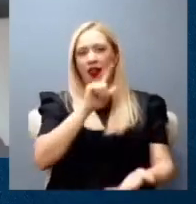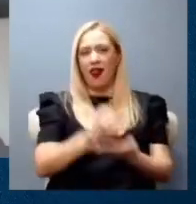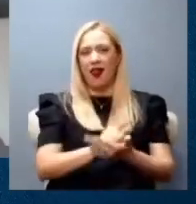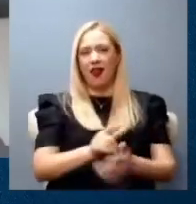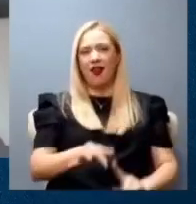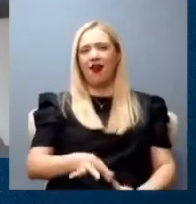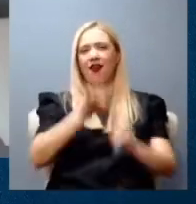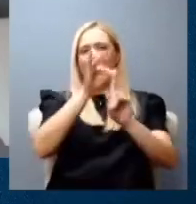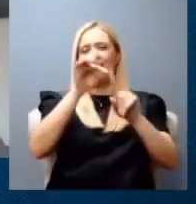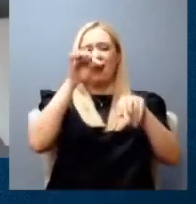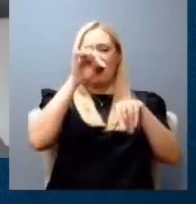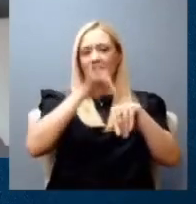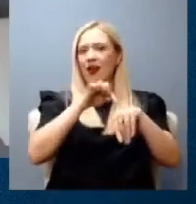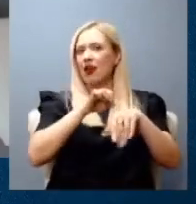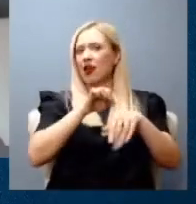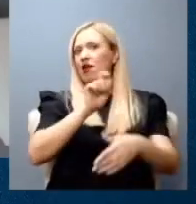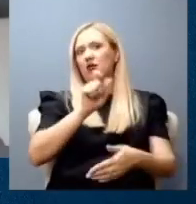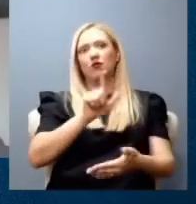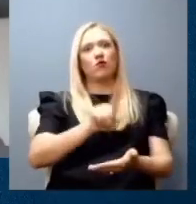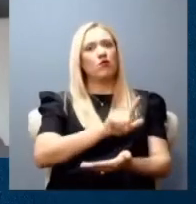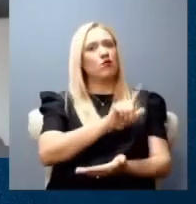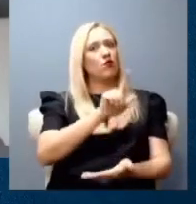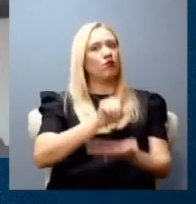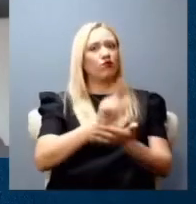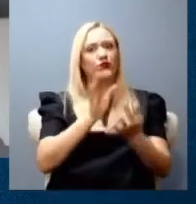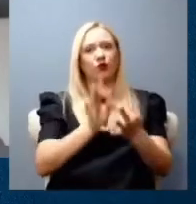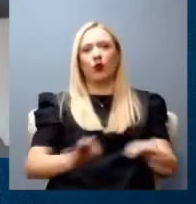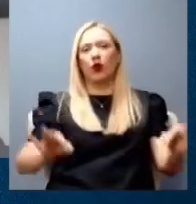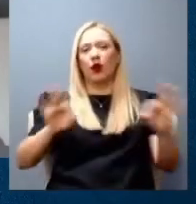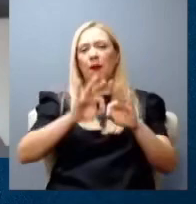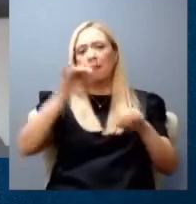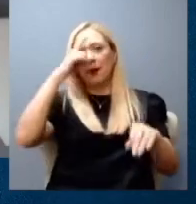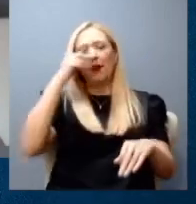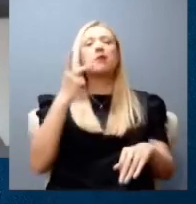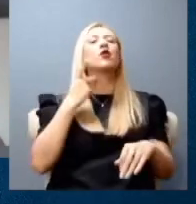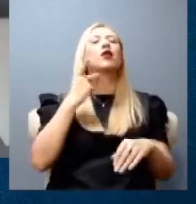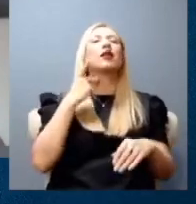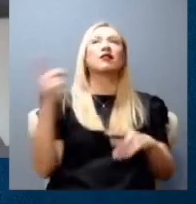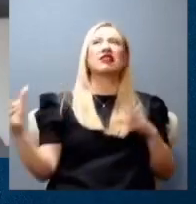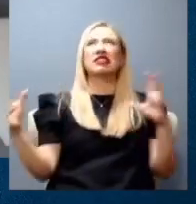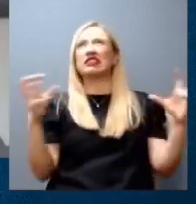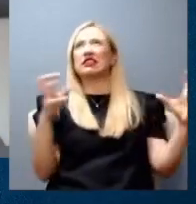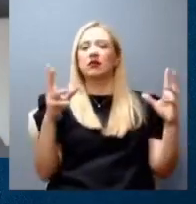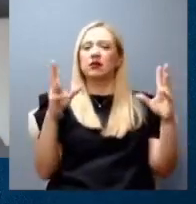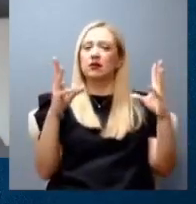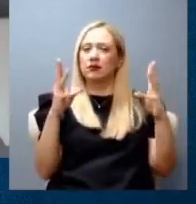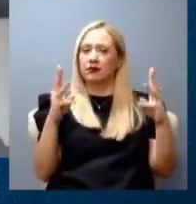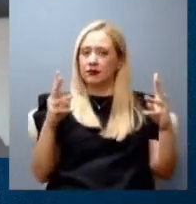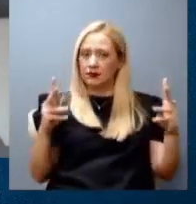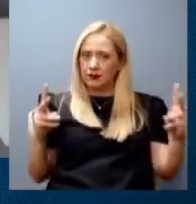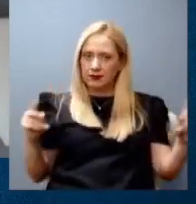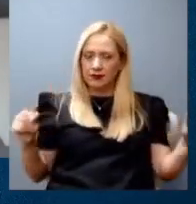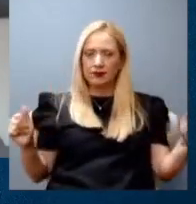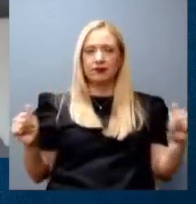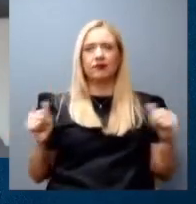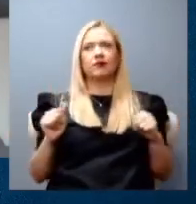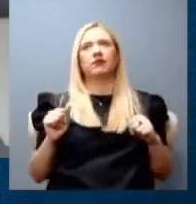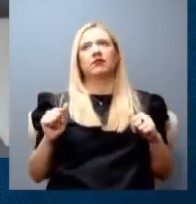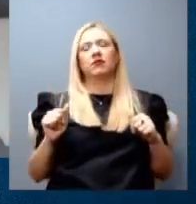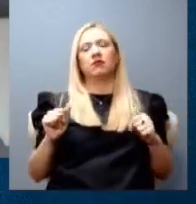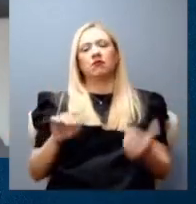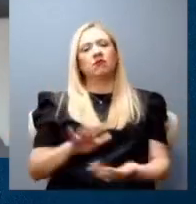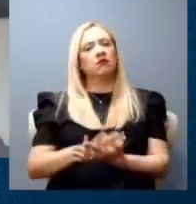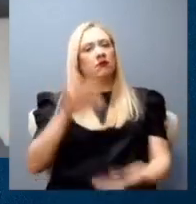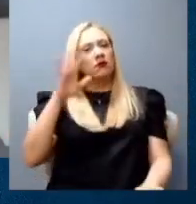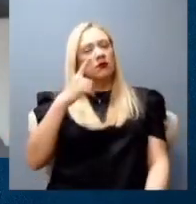un mecanismo importante en las transiciones políticas. Hace parte en la mayoría de los casos de